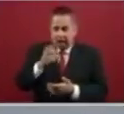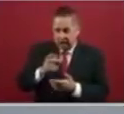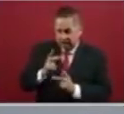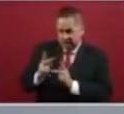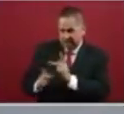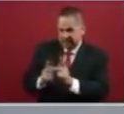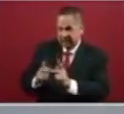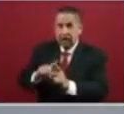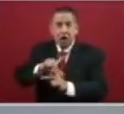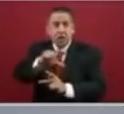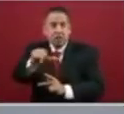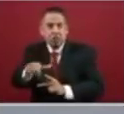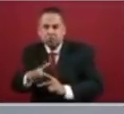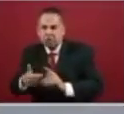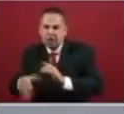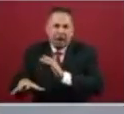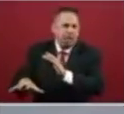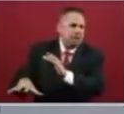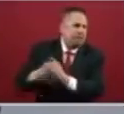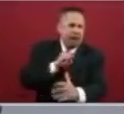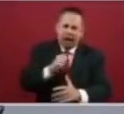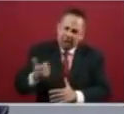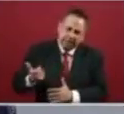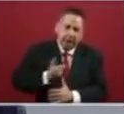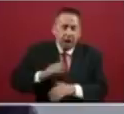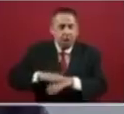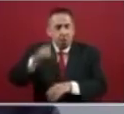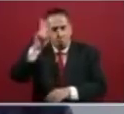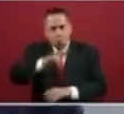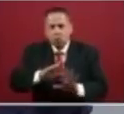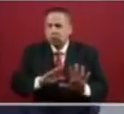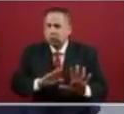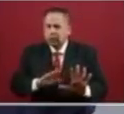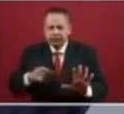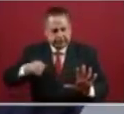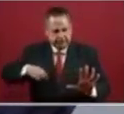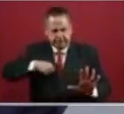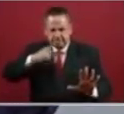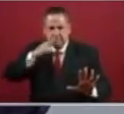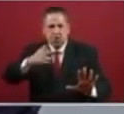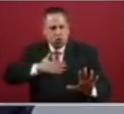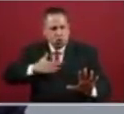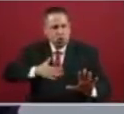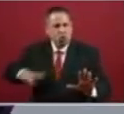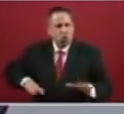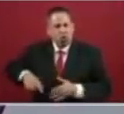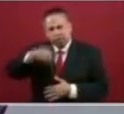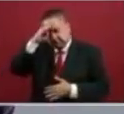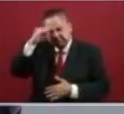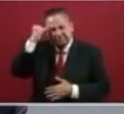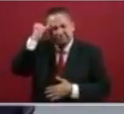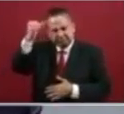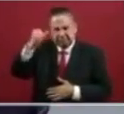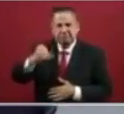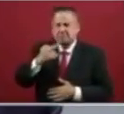sino porque tenemos la convicción, estamos convencidos que de esta